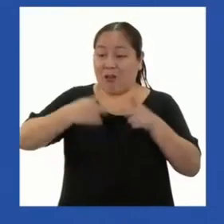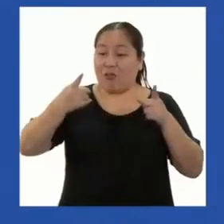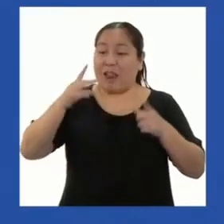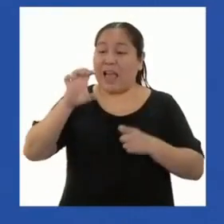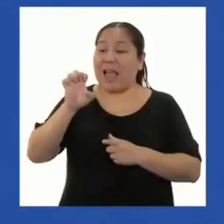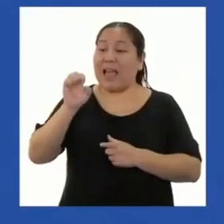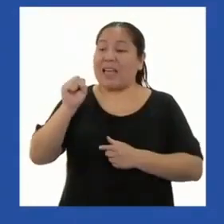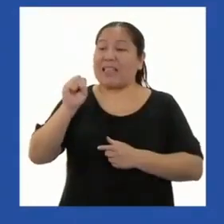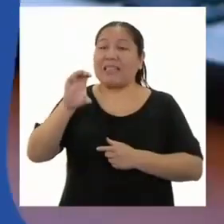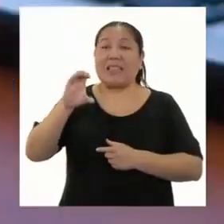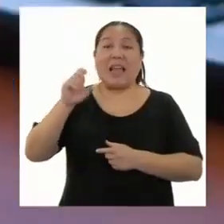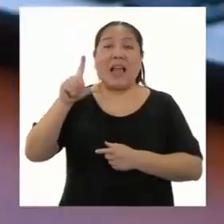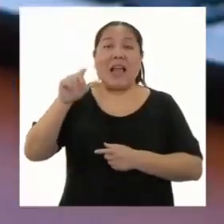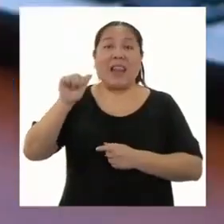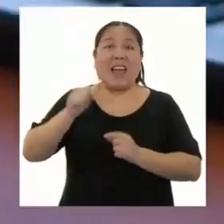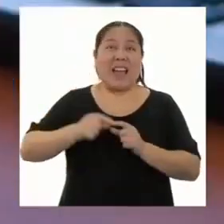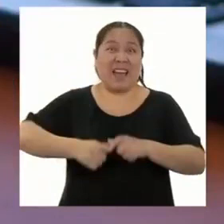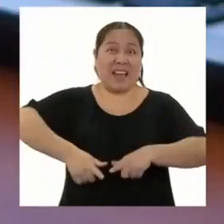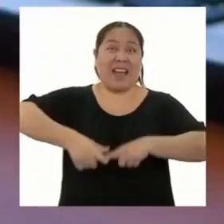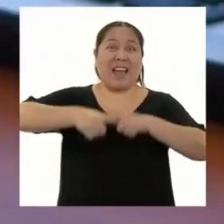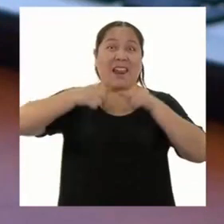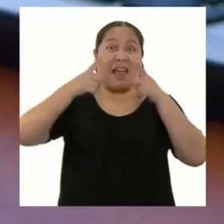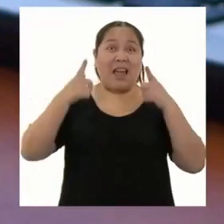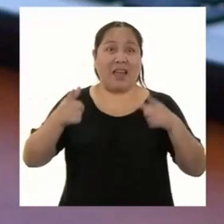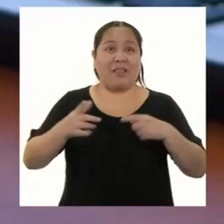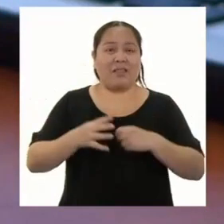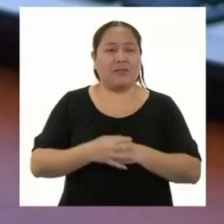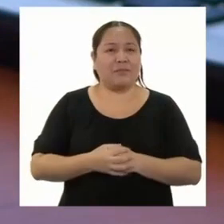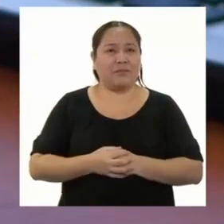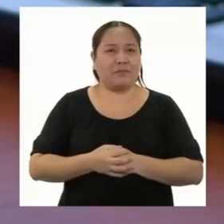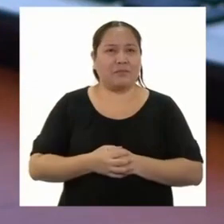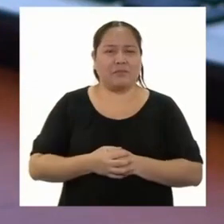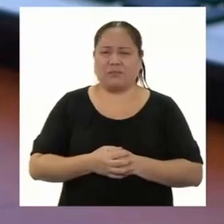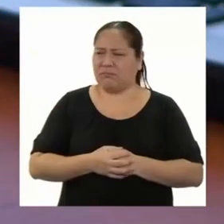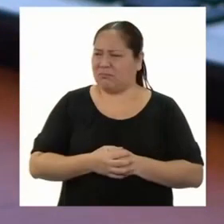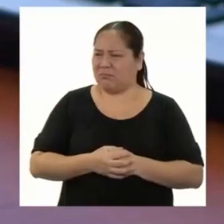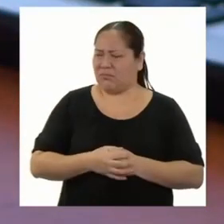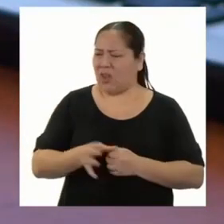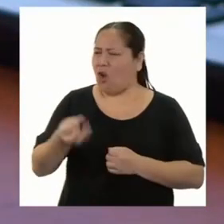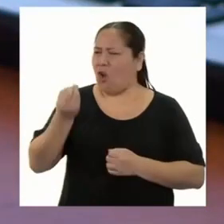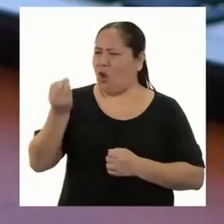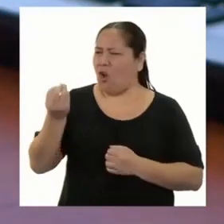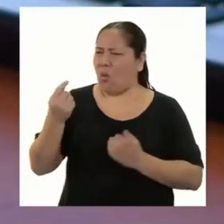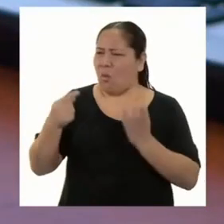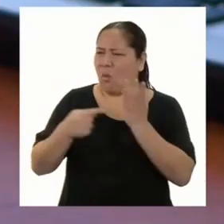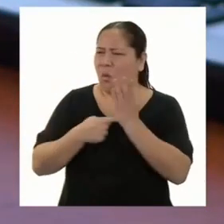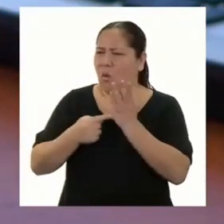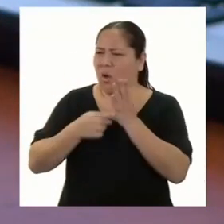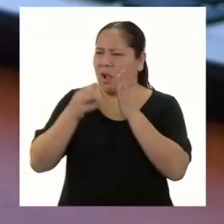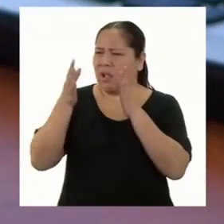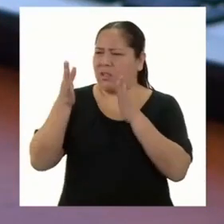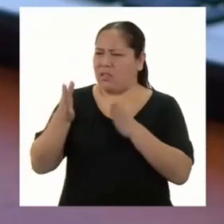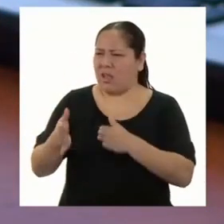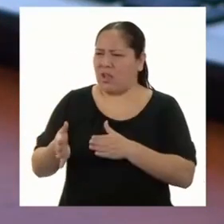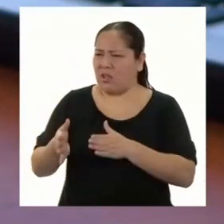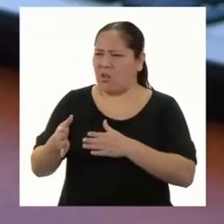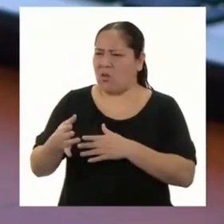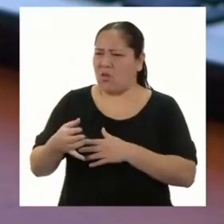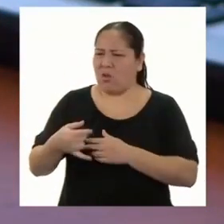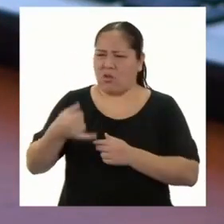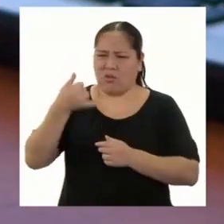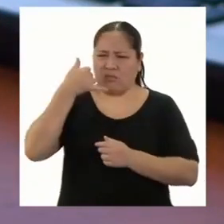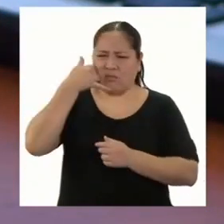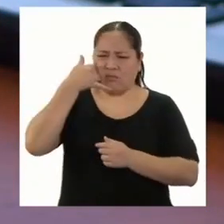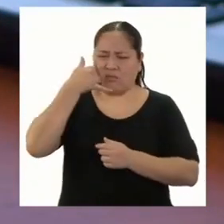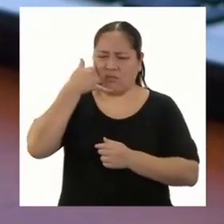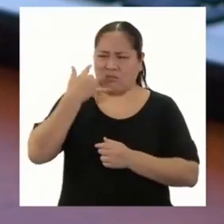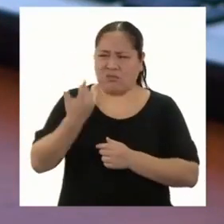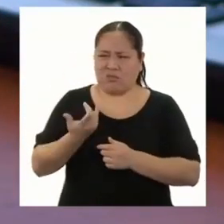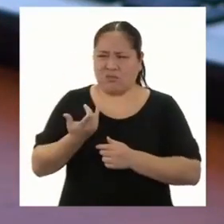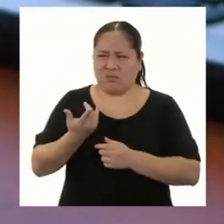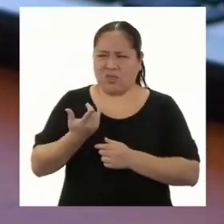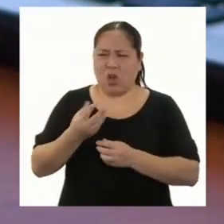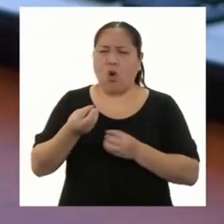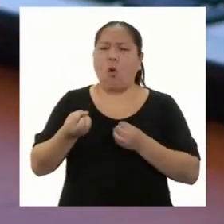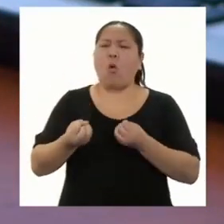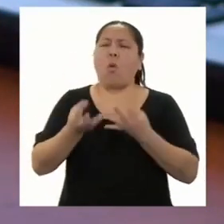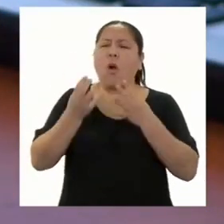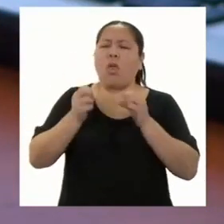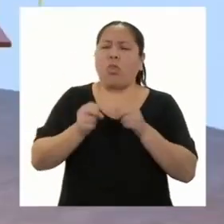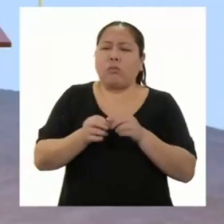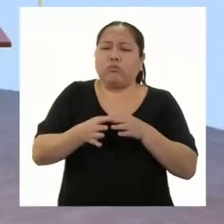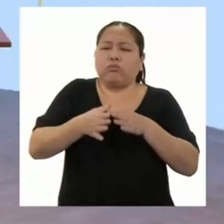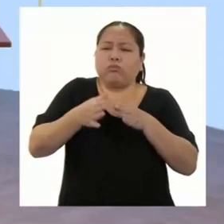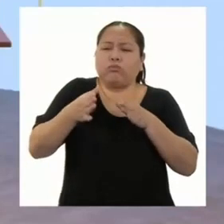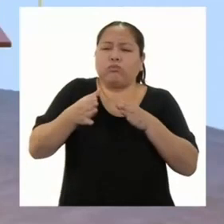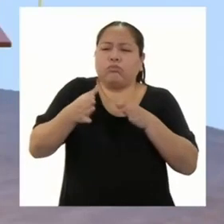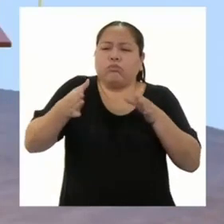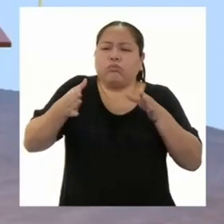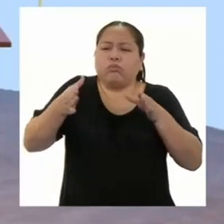grande. Pero, ¿cómo el técnico de celular sabía cuántas medidas debía aumentar la imagen del